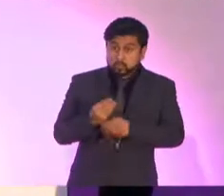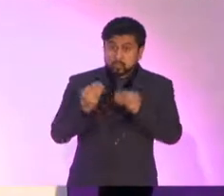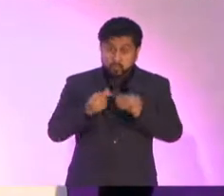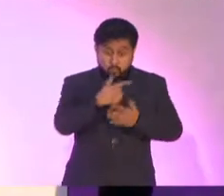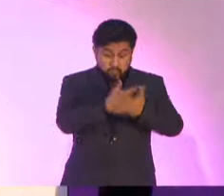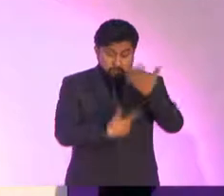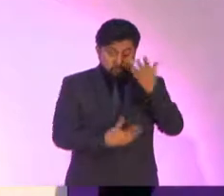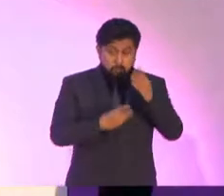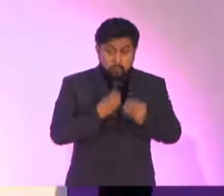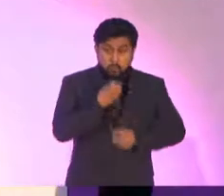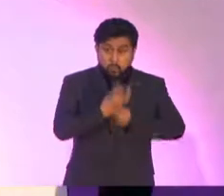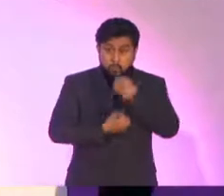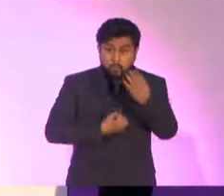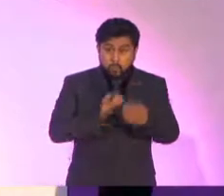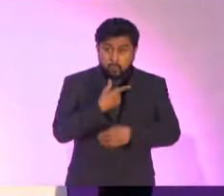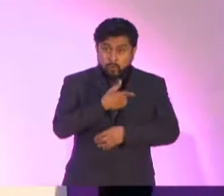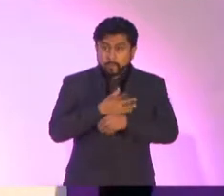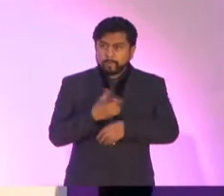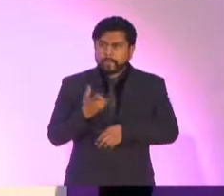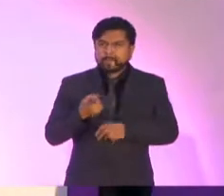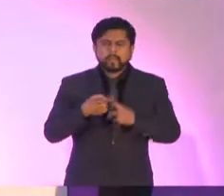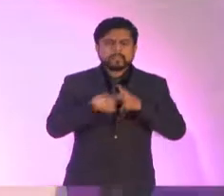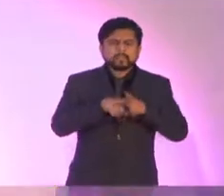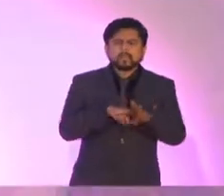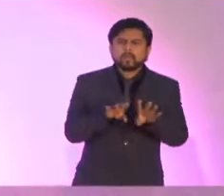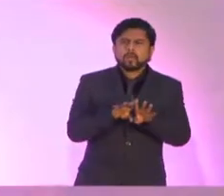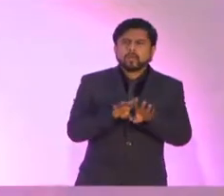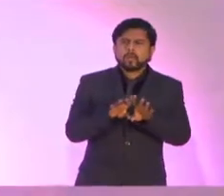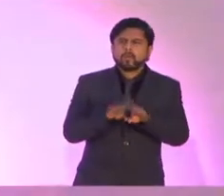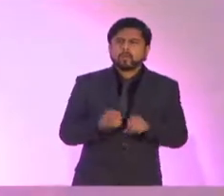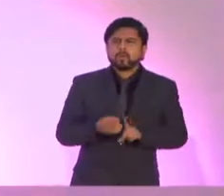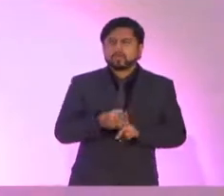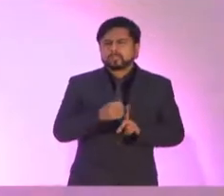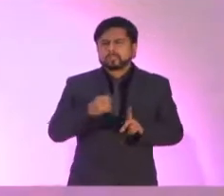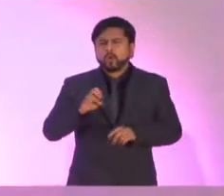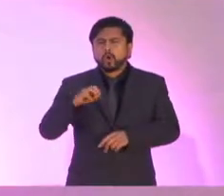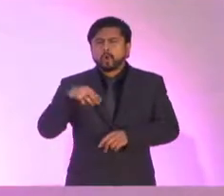Y empieza con un extracto del poema de Omar que dice así: